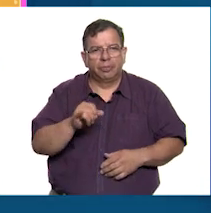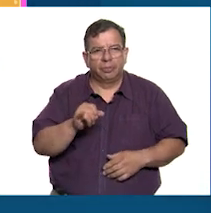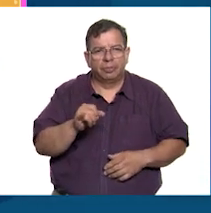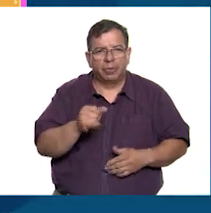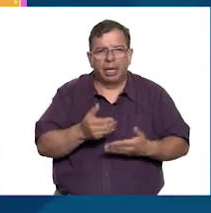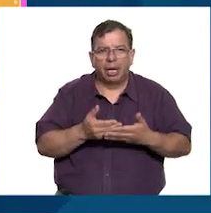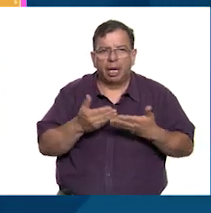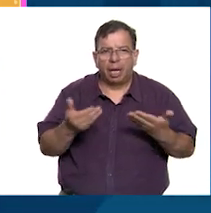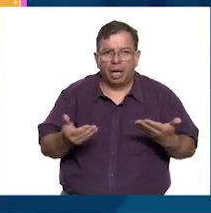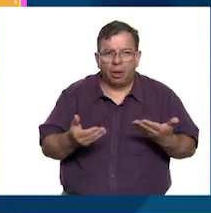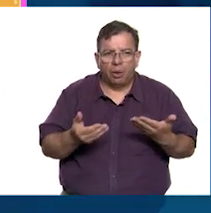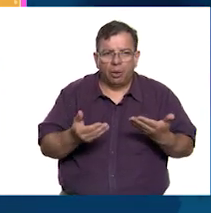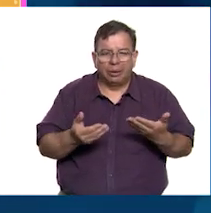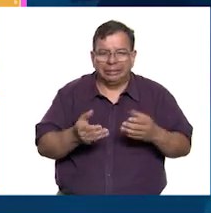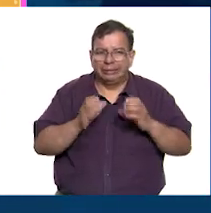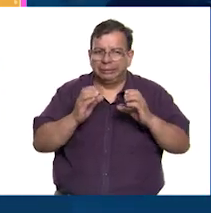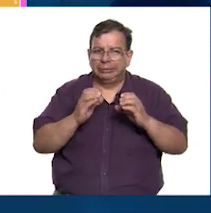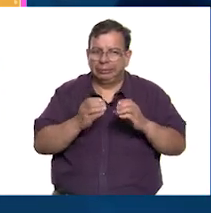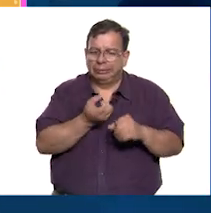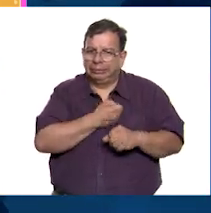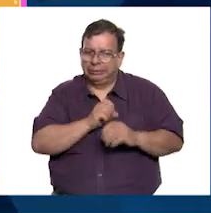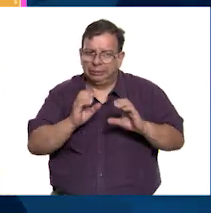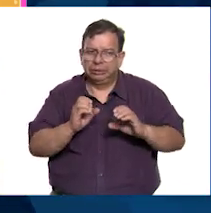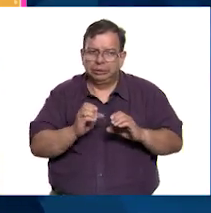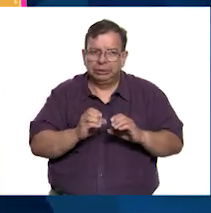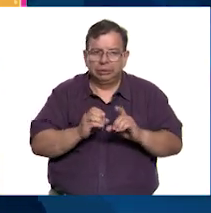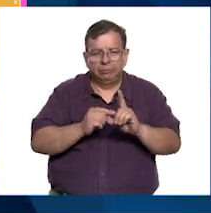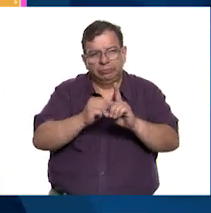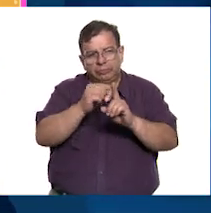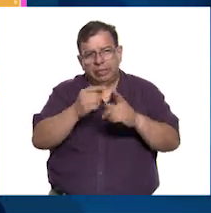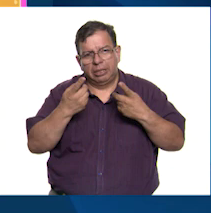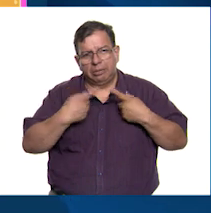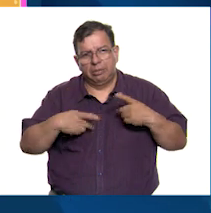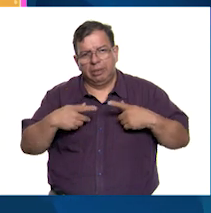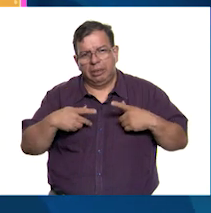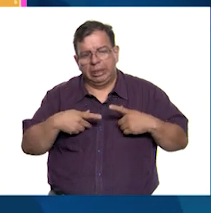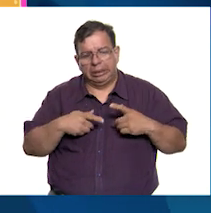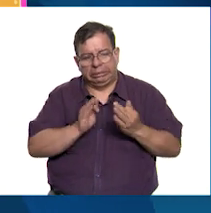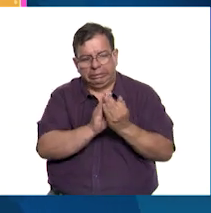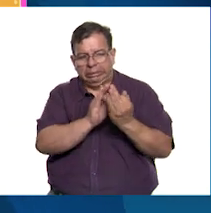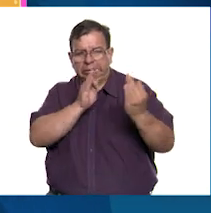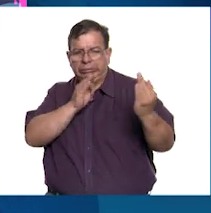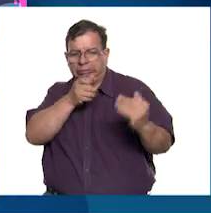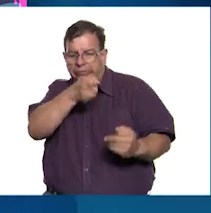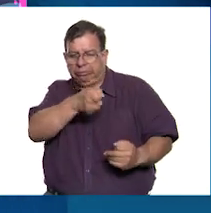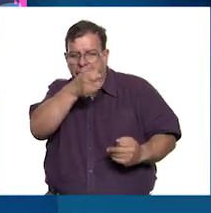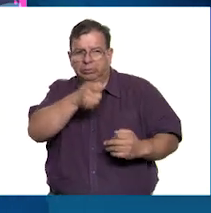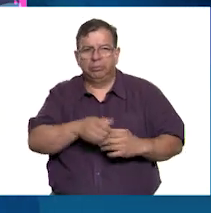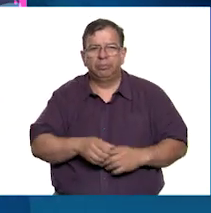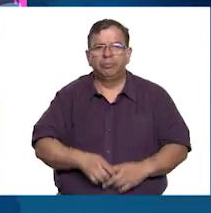estos tiempos de emergencia sanitaria, podemos medir la temperatura de las personas a una sana distancia.